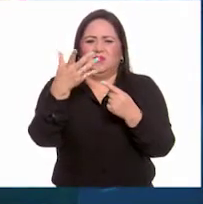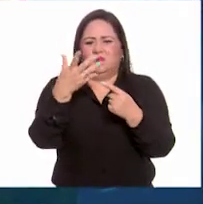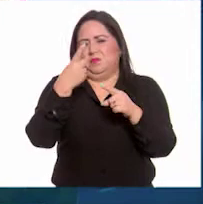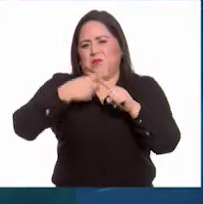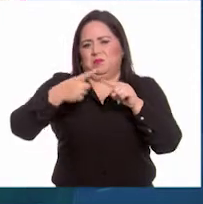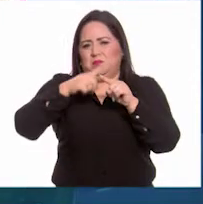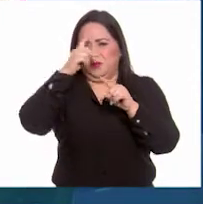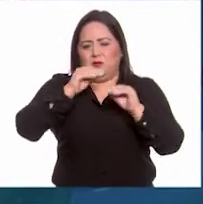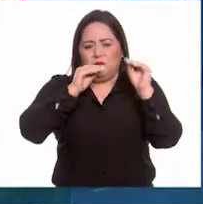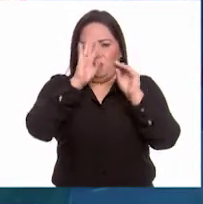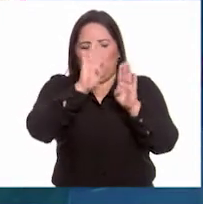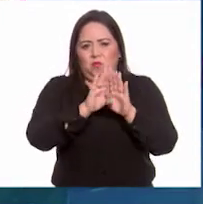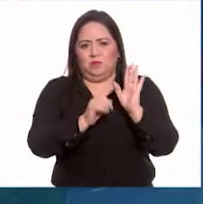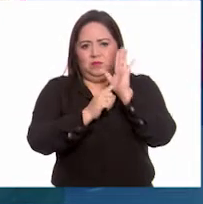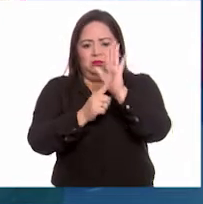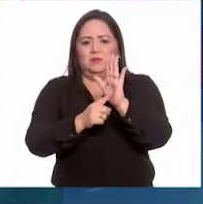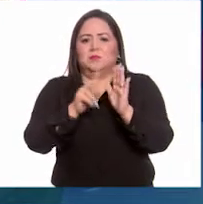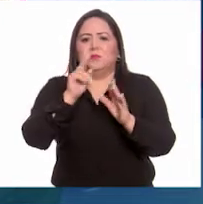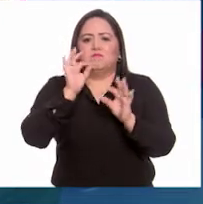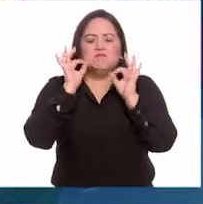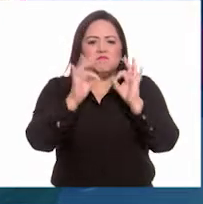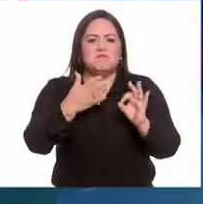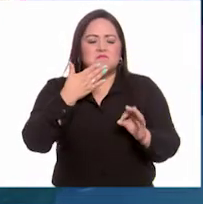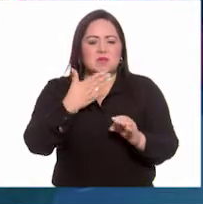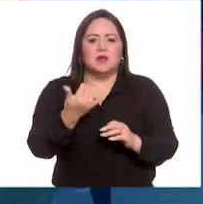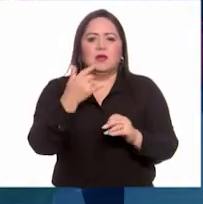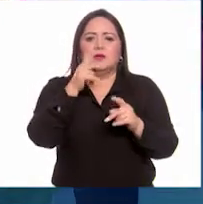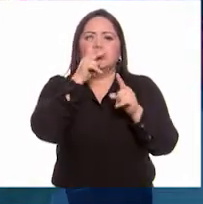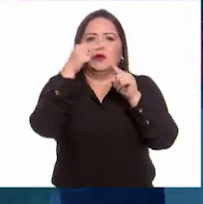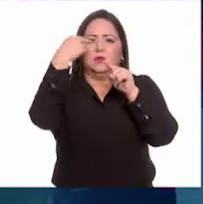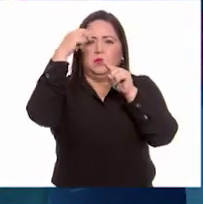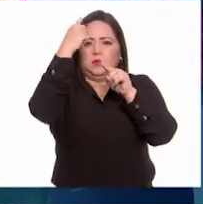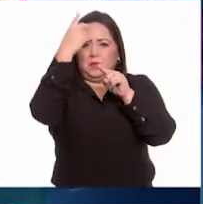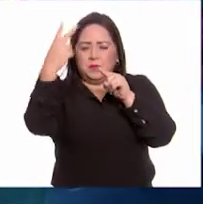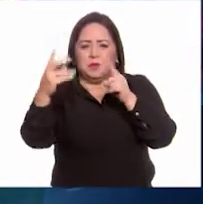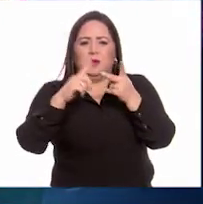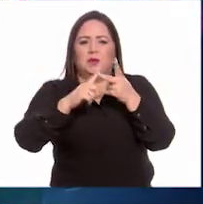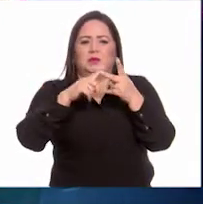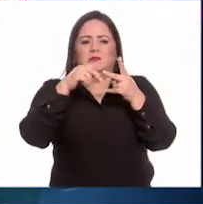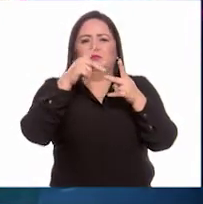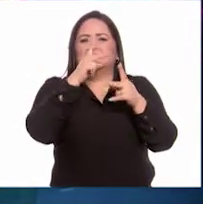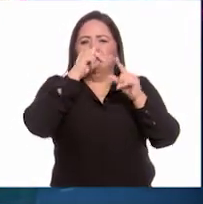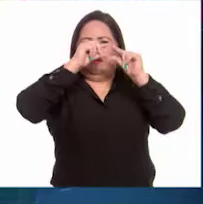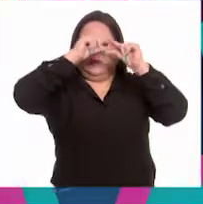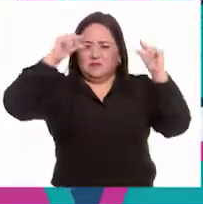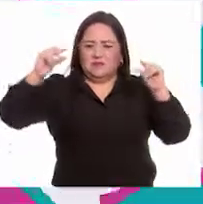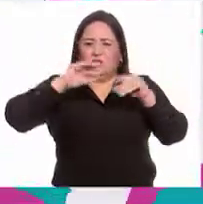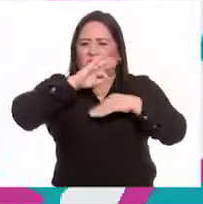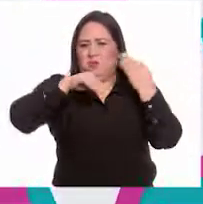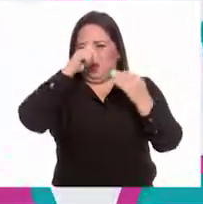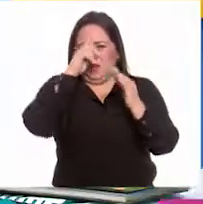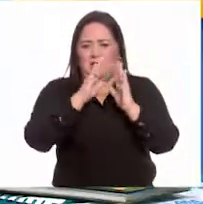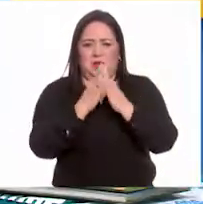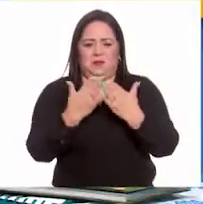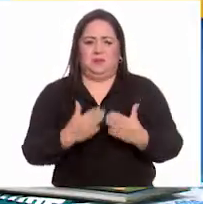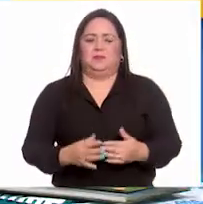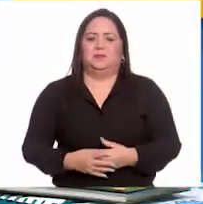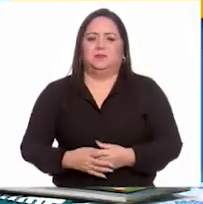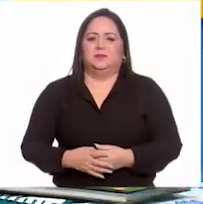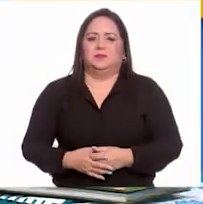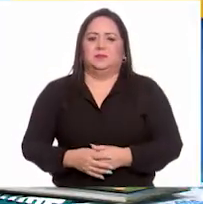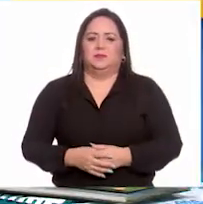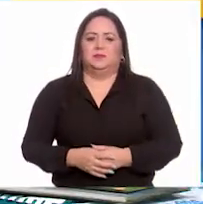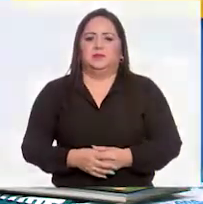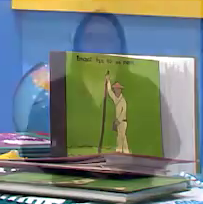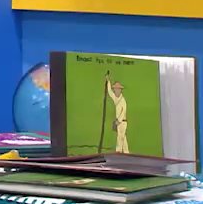o presentación, página legal, índice, títulos de los apartados. Nena, la jala, más sin